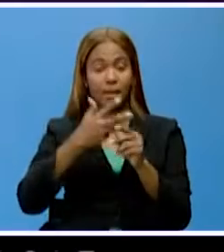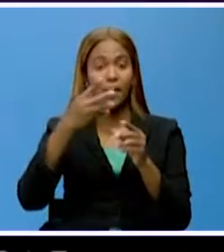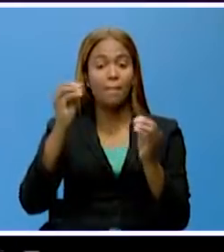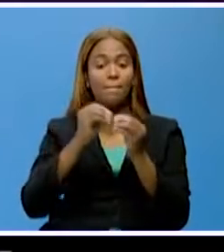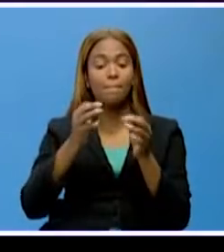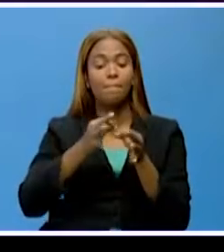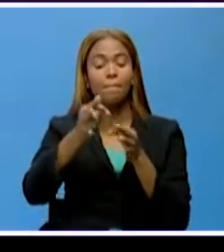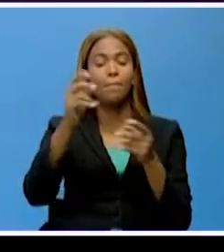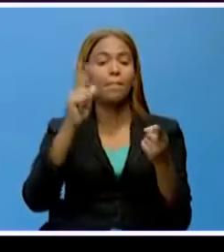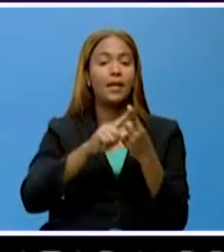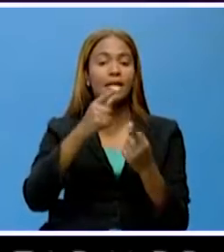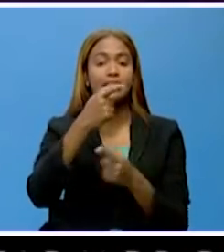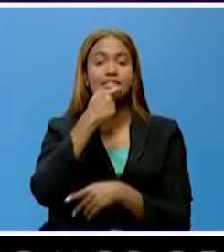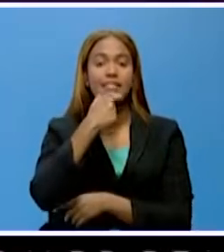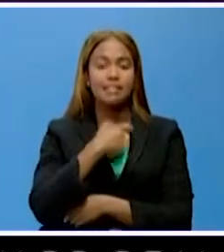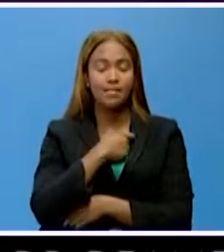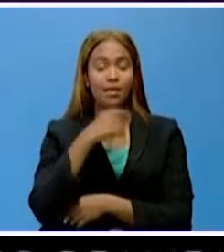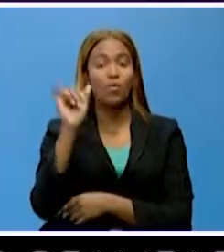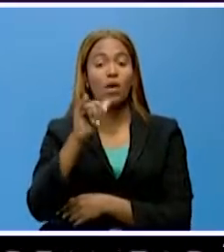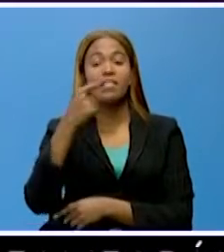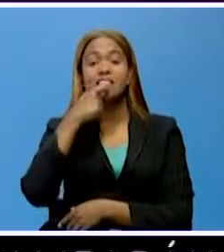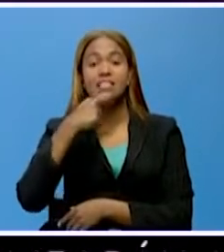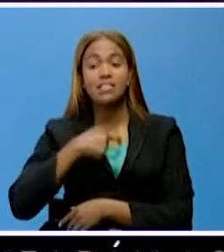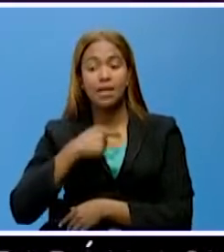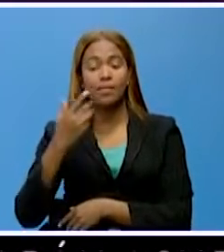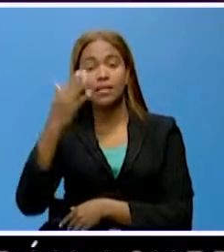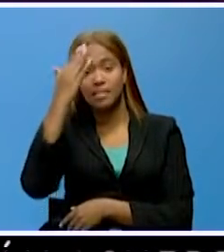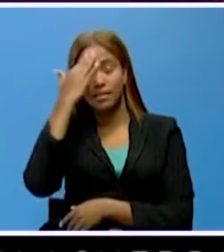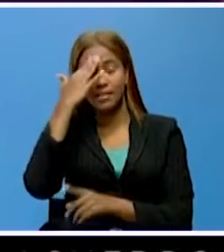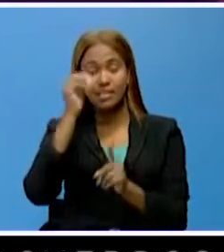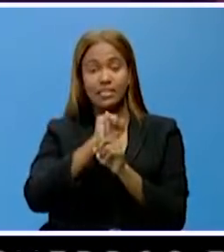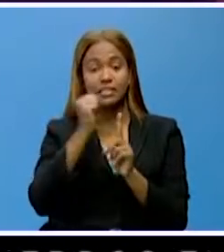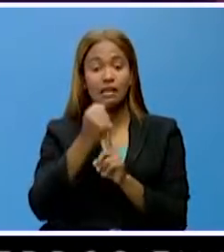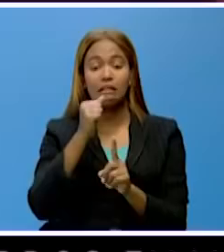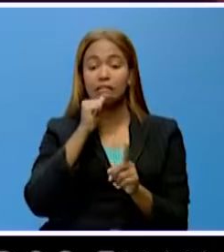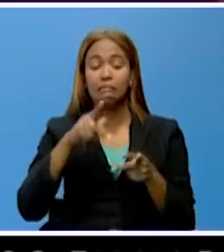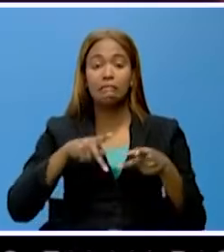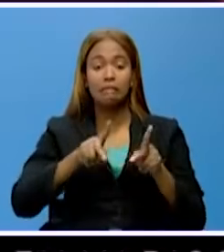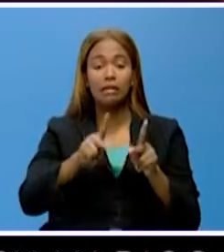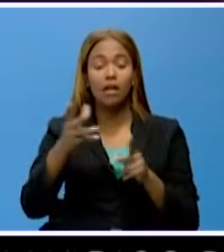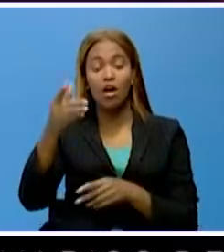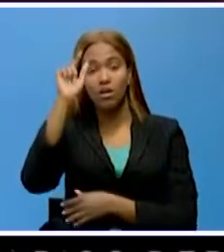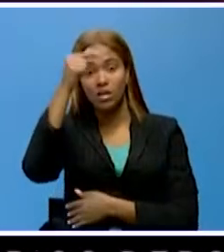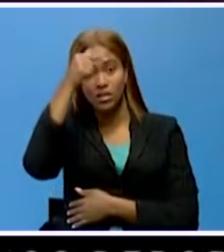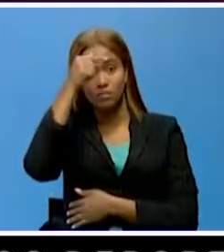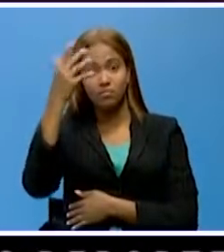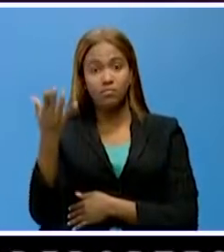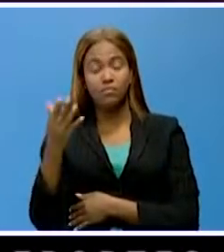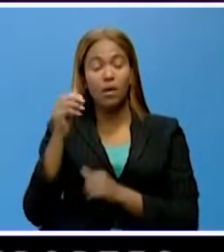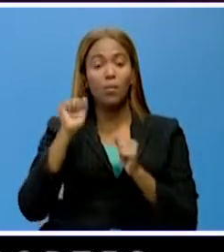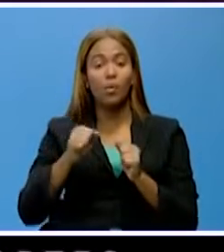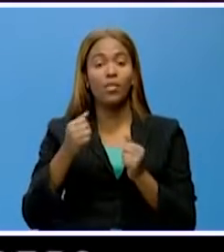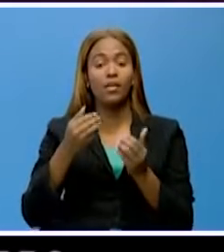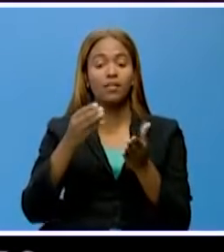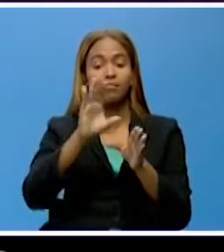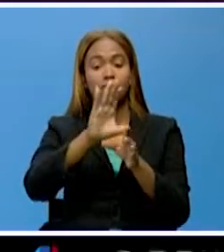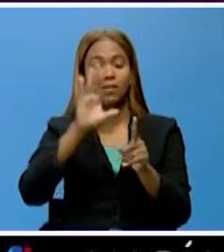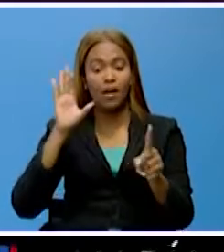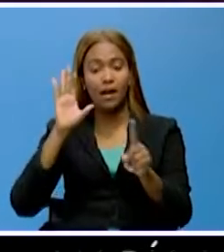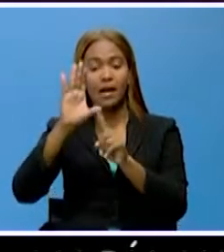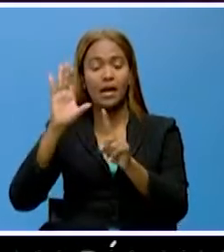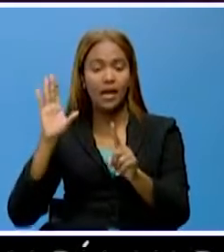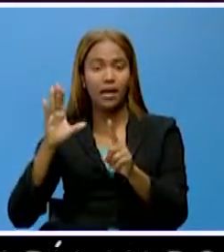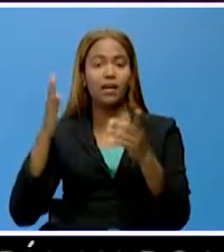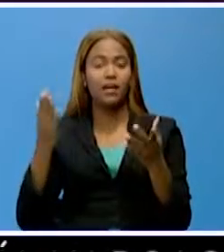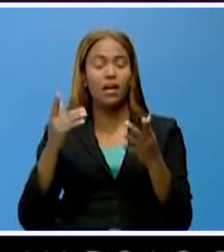diciembre. En diciembre también parece que la situación misma no le permitió al gobierno hacer un desmonte tal cual como estaba